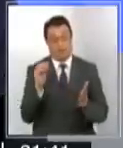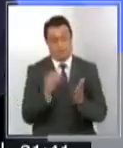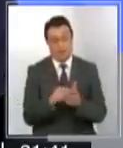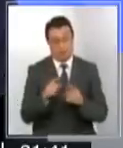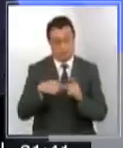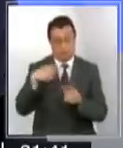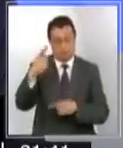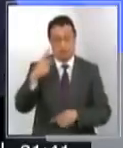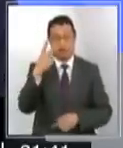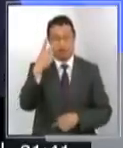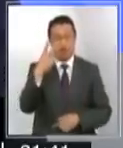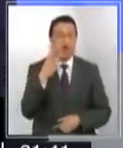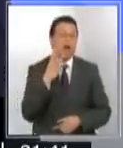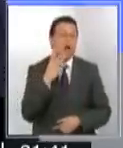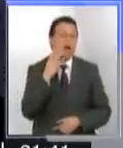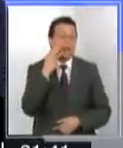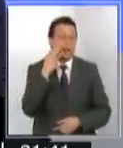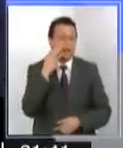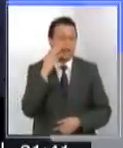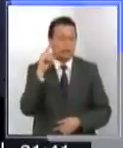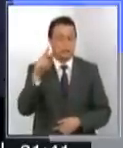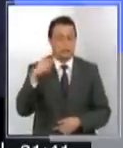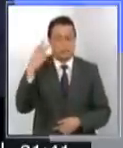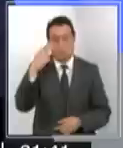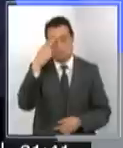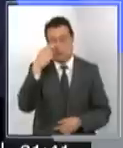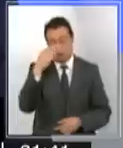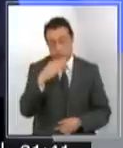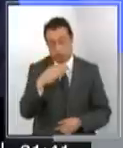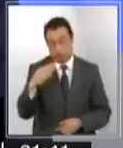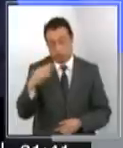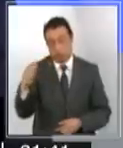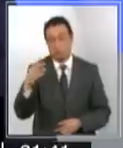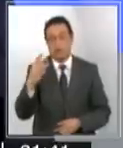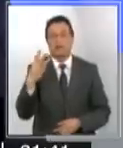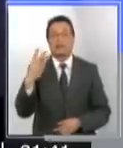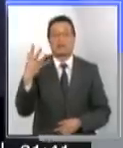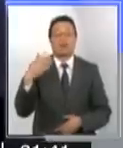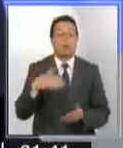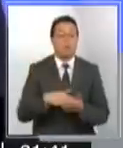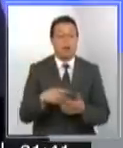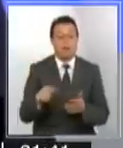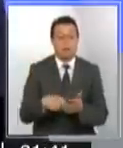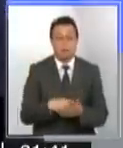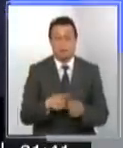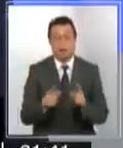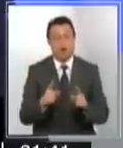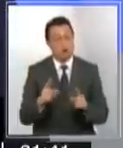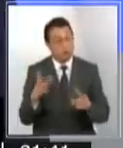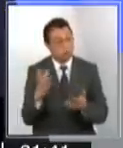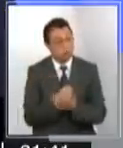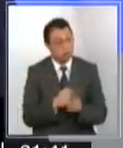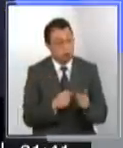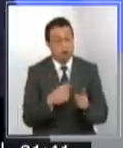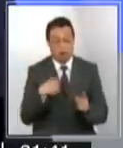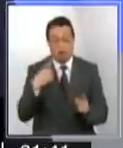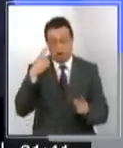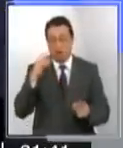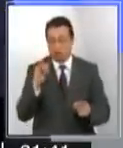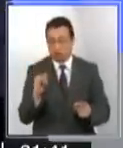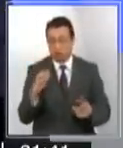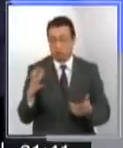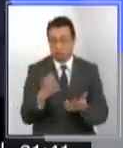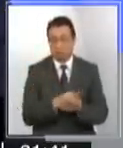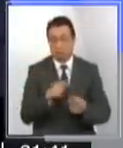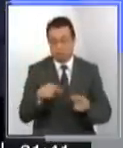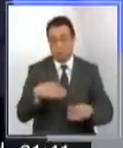de abril, que pasadito marzo, para tener a 35.000 firmas. Si logro eso, que yo creo que sí las voy a lograr, porque estamos en un